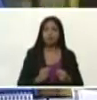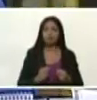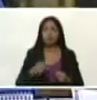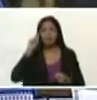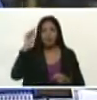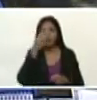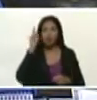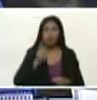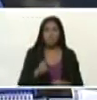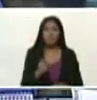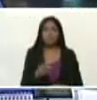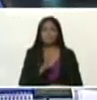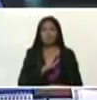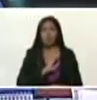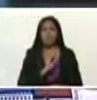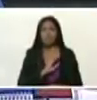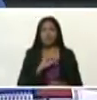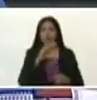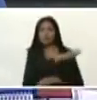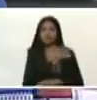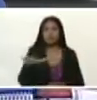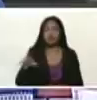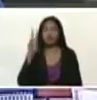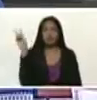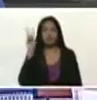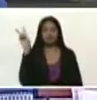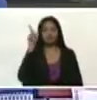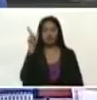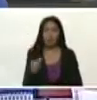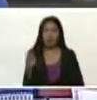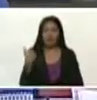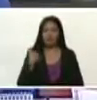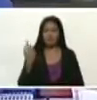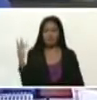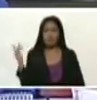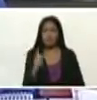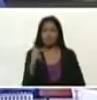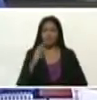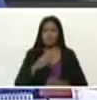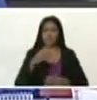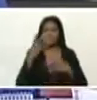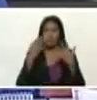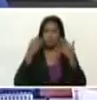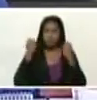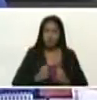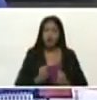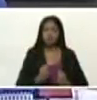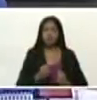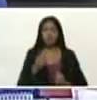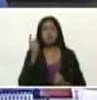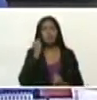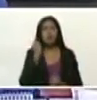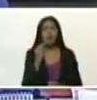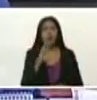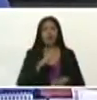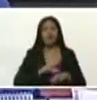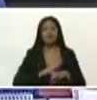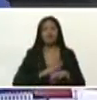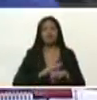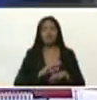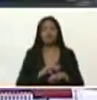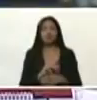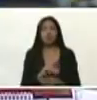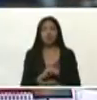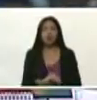Guárico también, del llano venezolano, una llanera que viene con mano firme. Se trata de la doctora